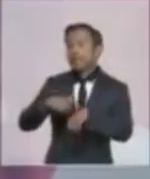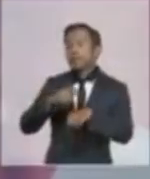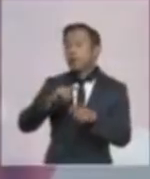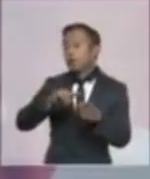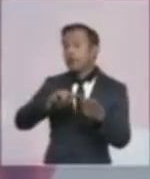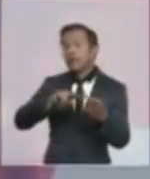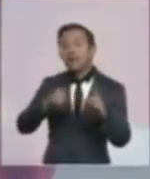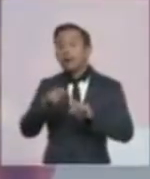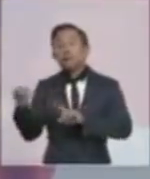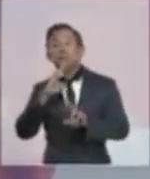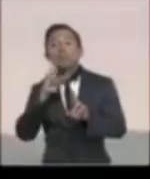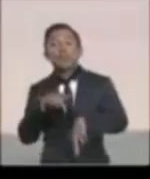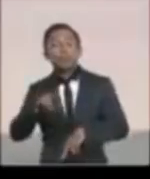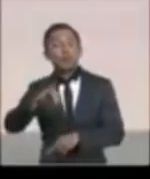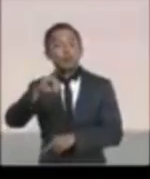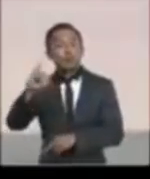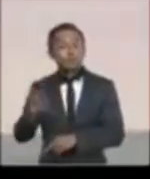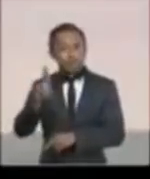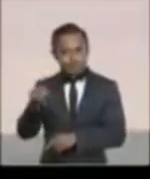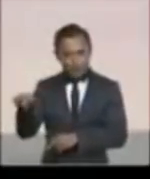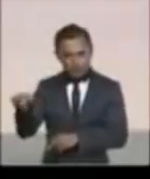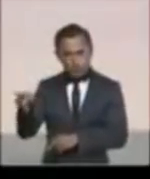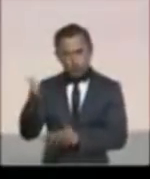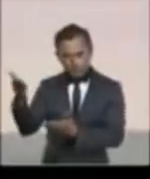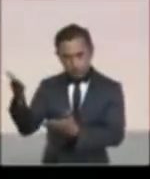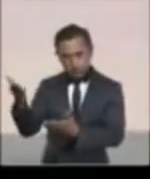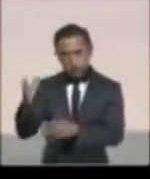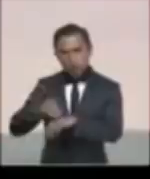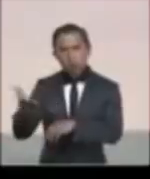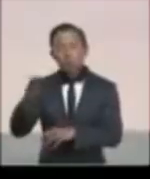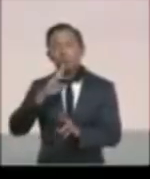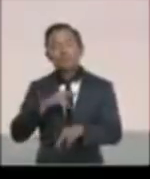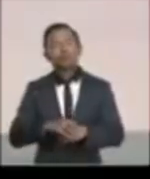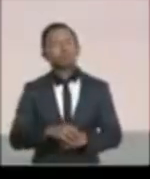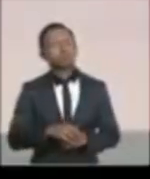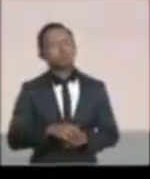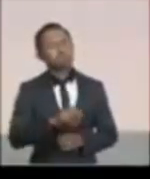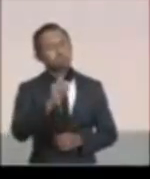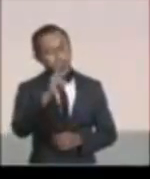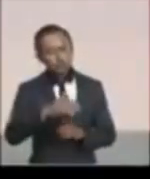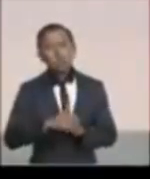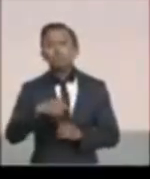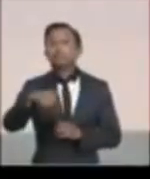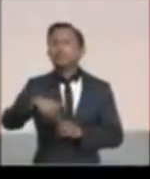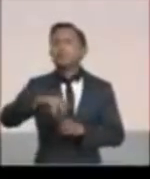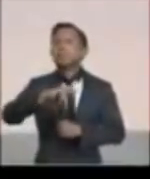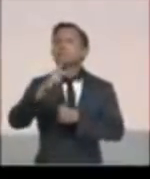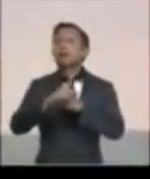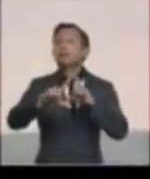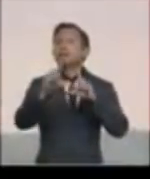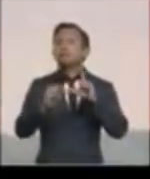Calderón, candidato. Adelante. Bien, creo que esta parte importante de la seguridad nacional tiene que